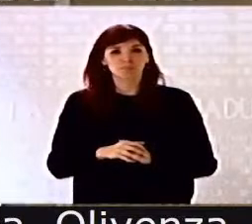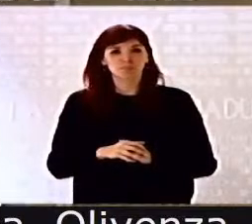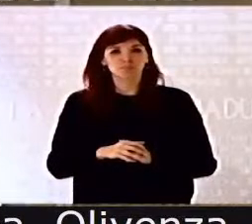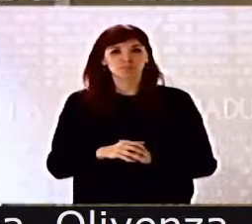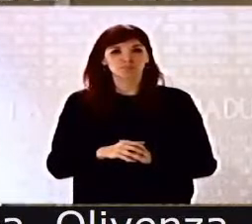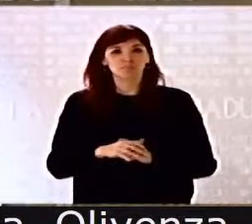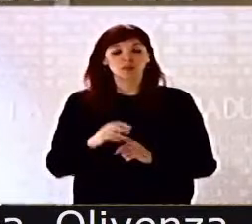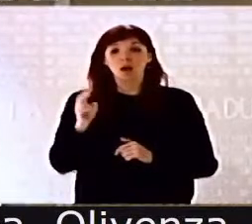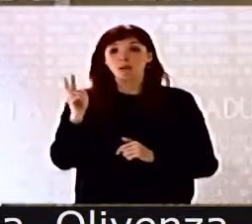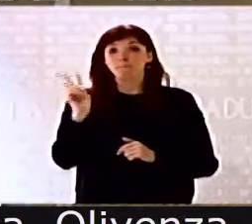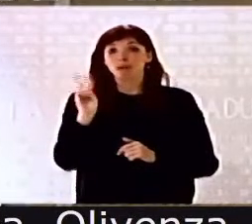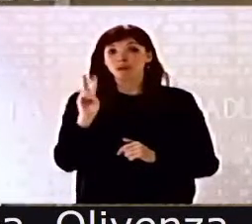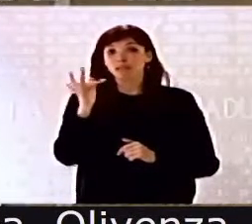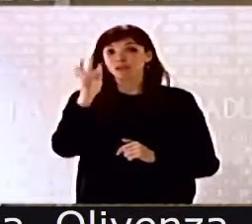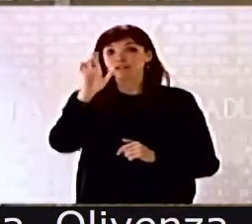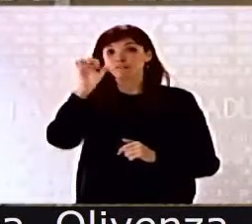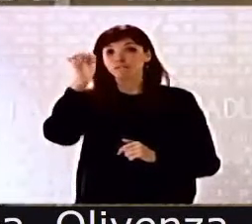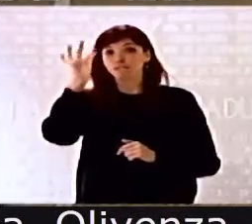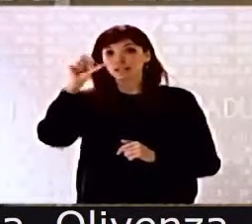Valverde del Fresno